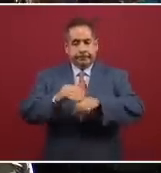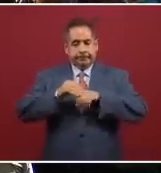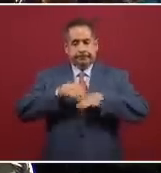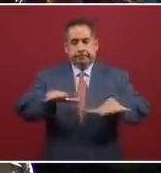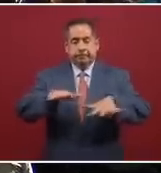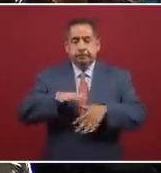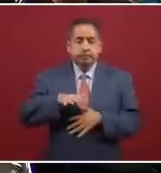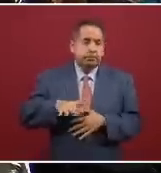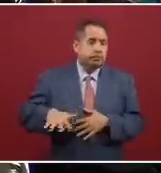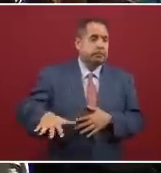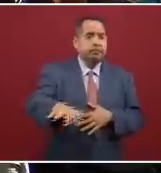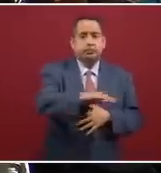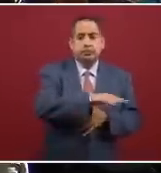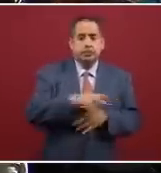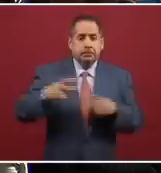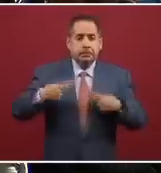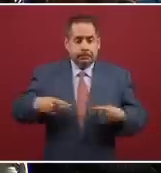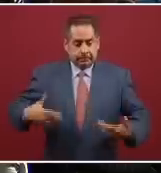mexico